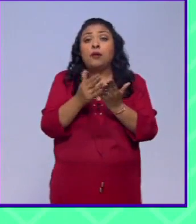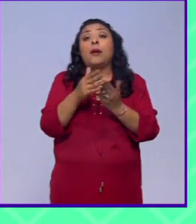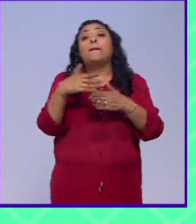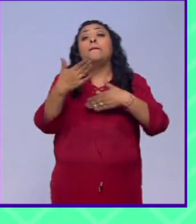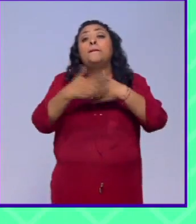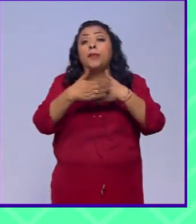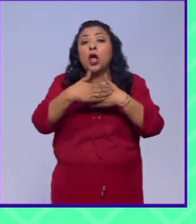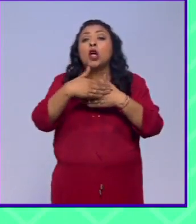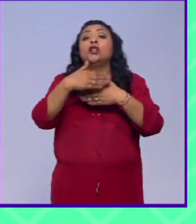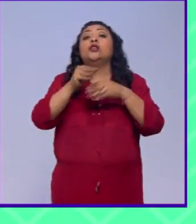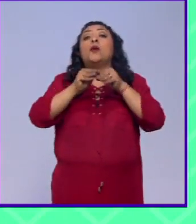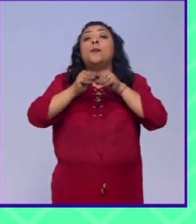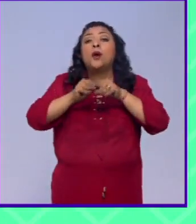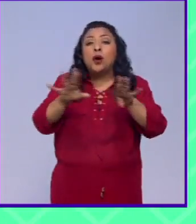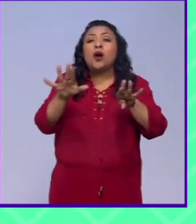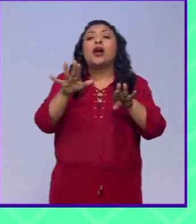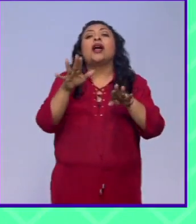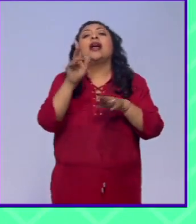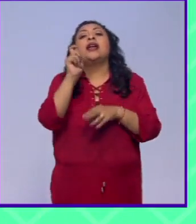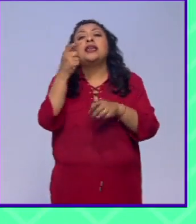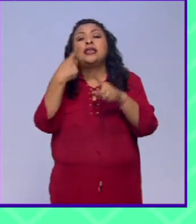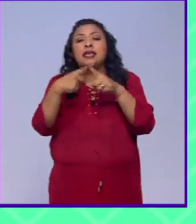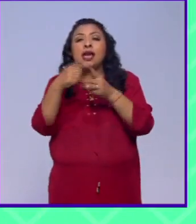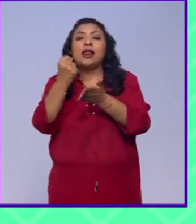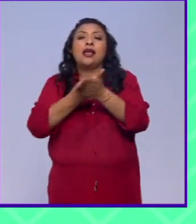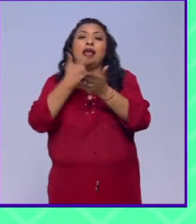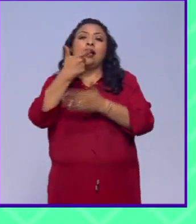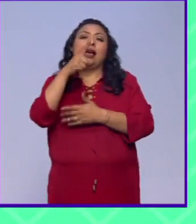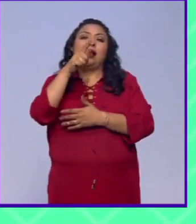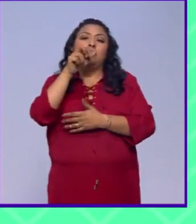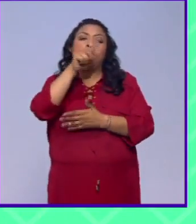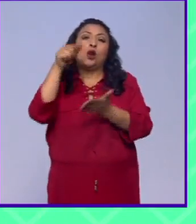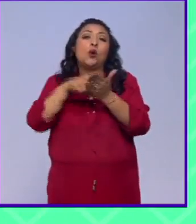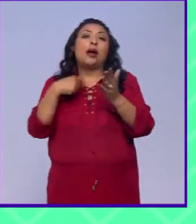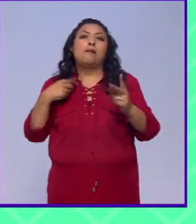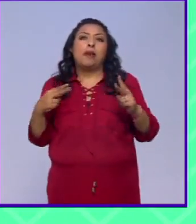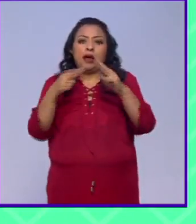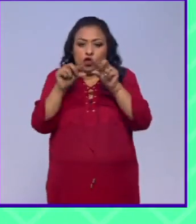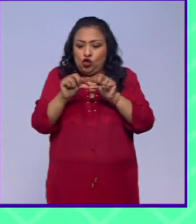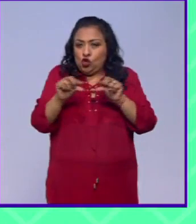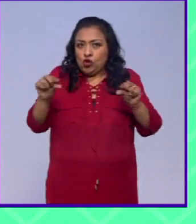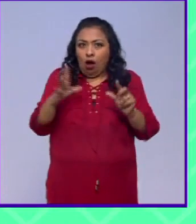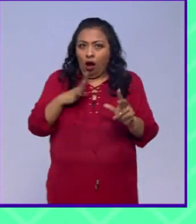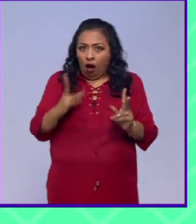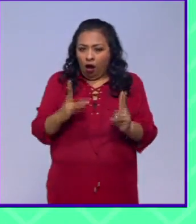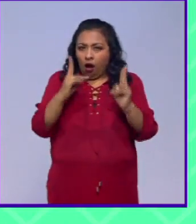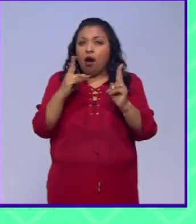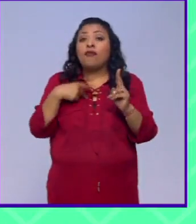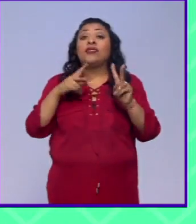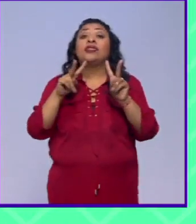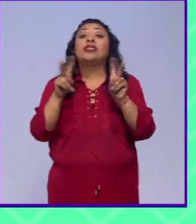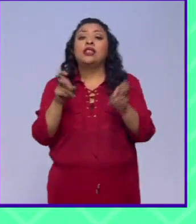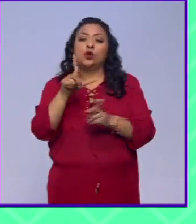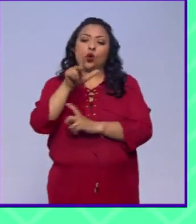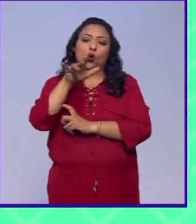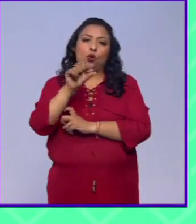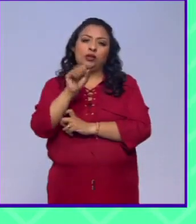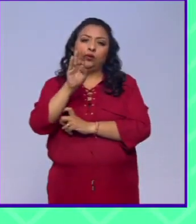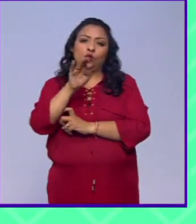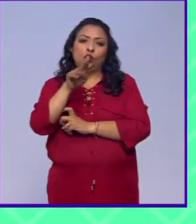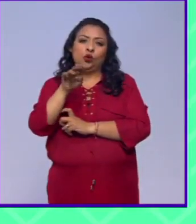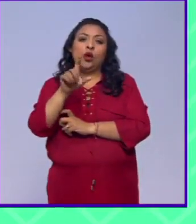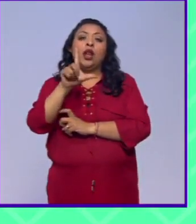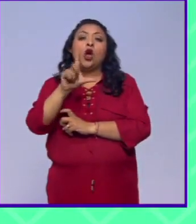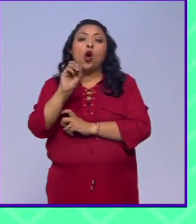publicar que es la editorial Gallimard en París y tal, y titulado Luis Buñuel o la mirada